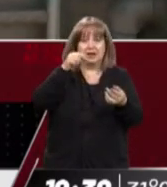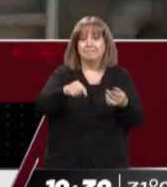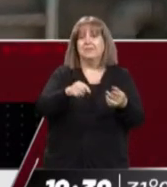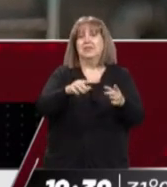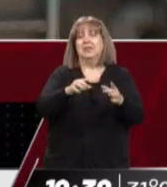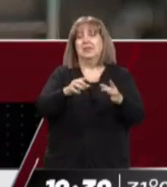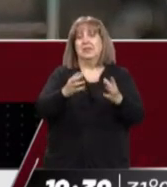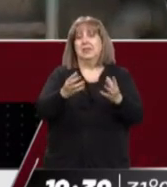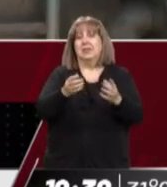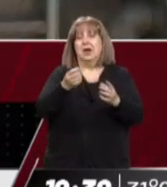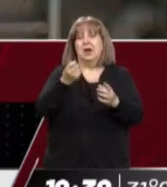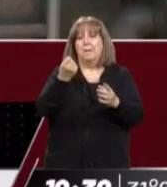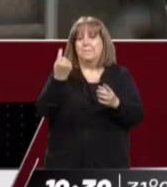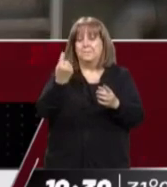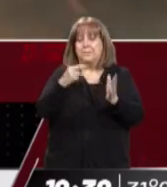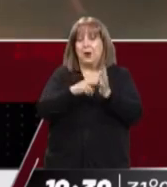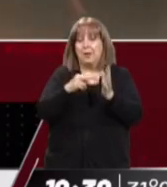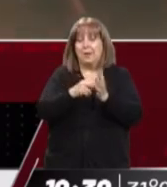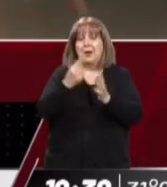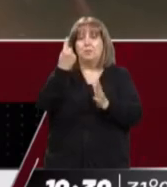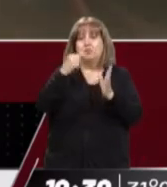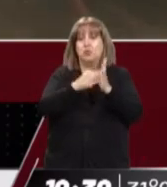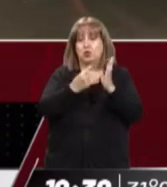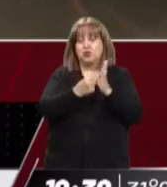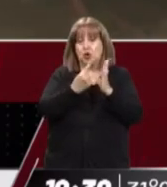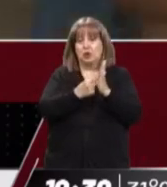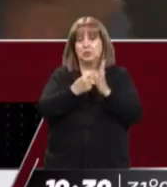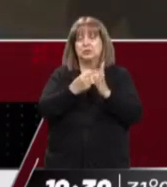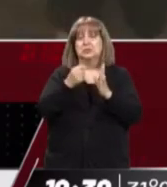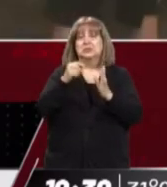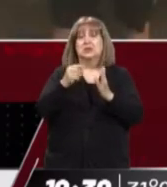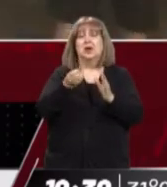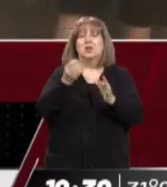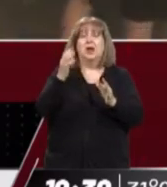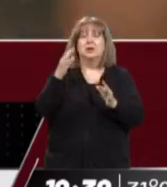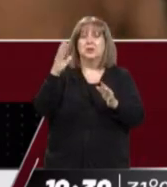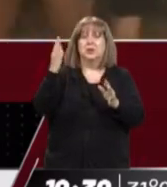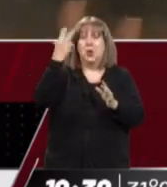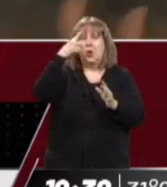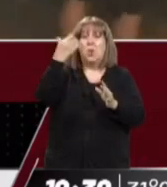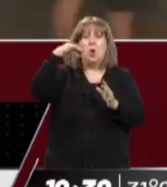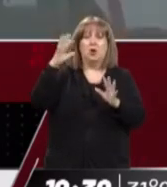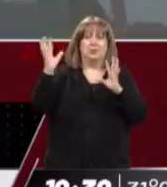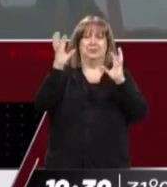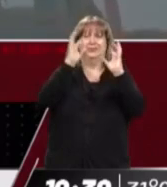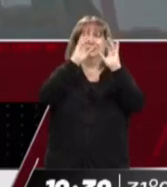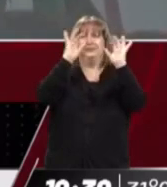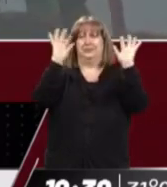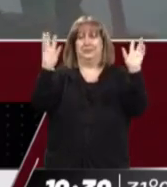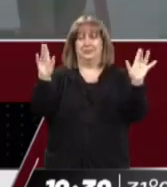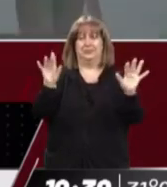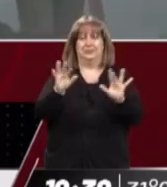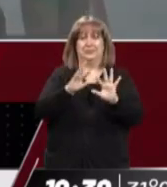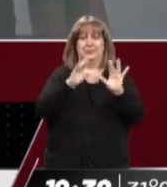sobre todo el el principal problema que tenemos Es el humo que producen y que para eso se realizó